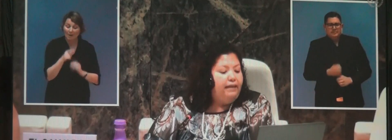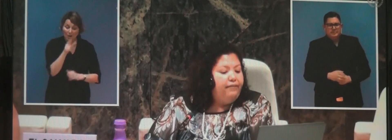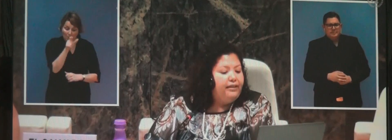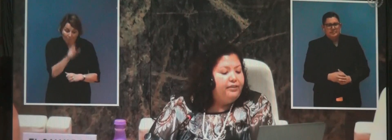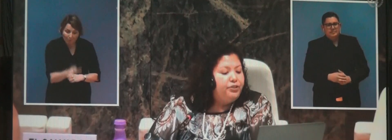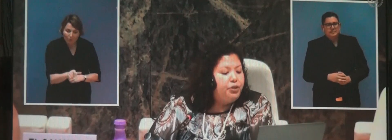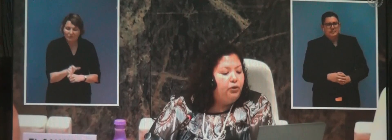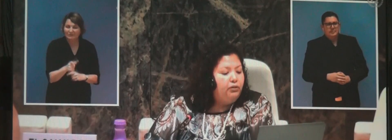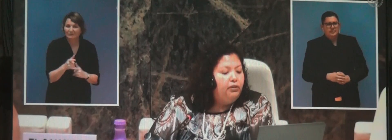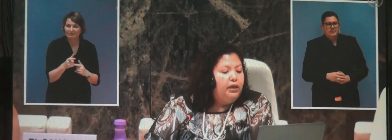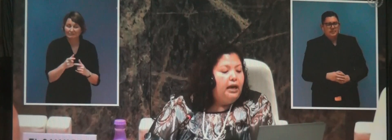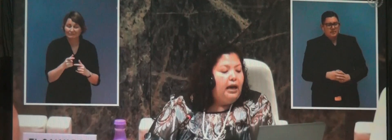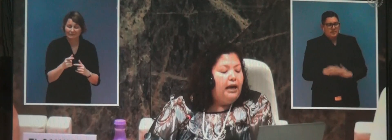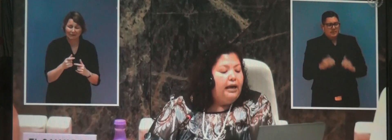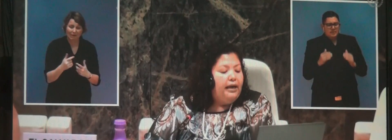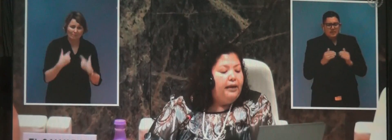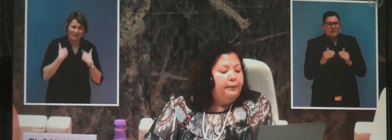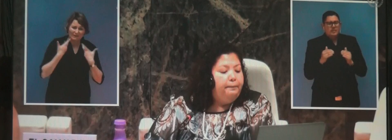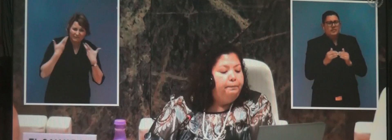Esta afectación